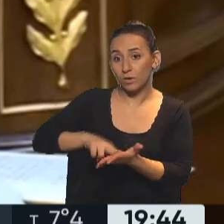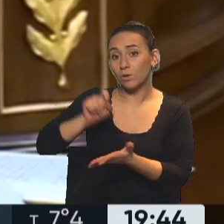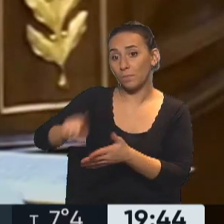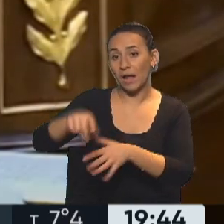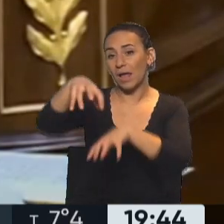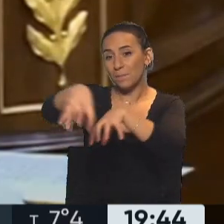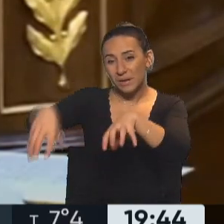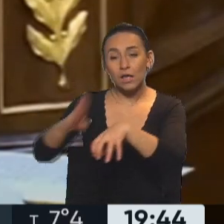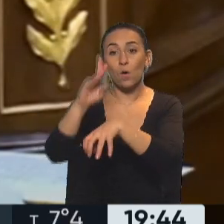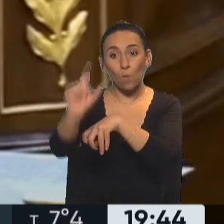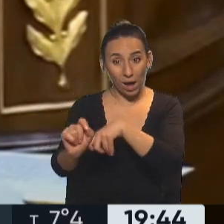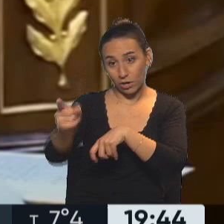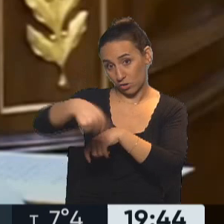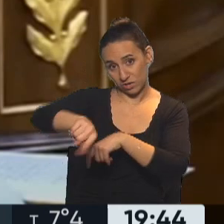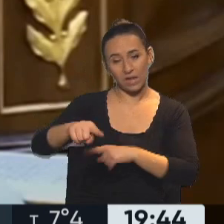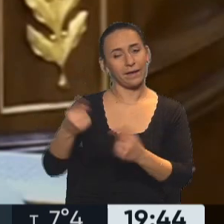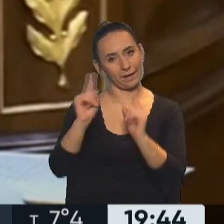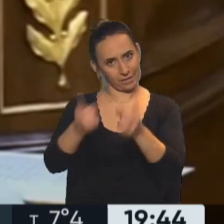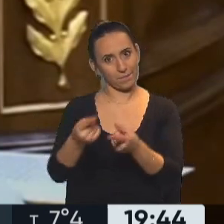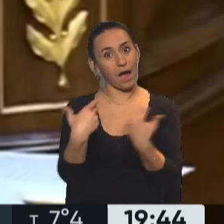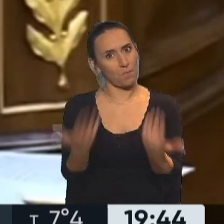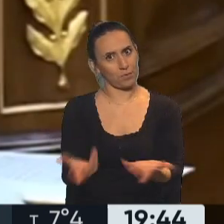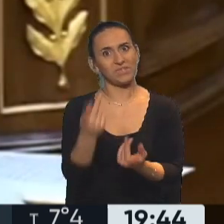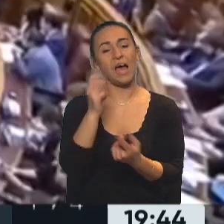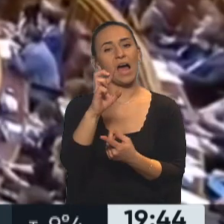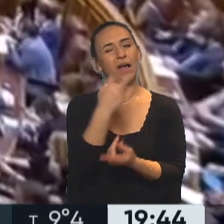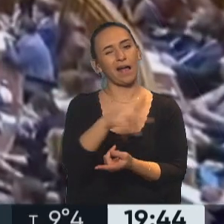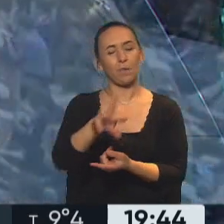entidades financieras que ya se están empezando a beneficiar de las subidas de tipos de interés.